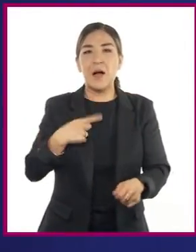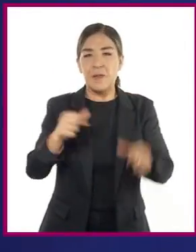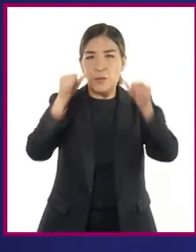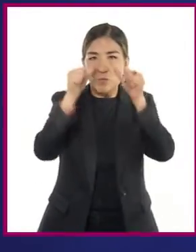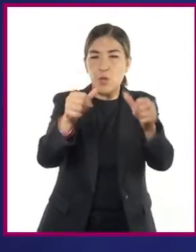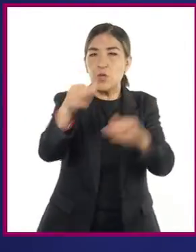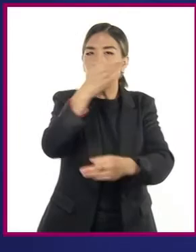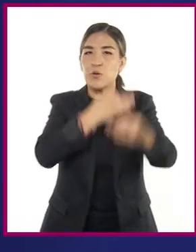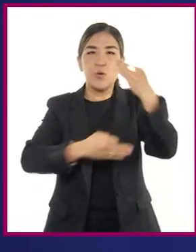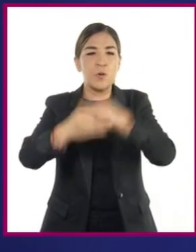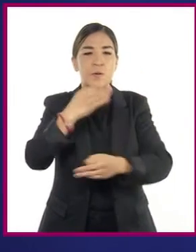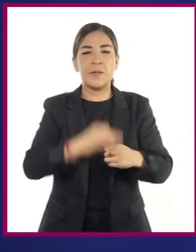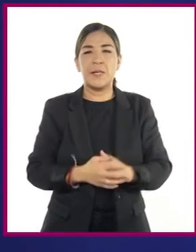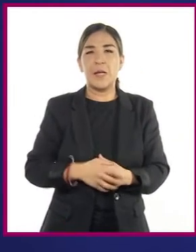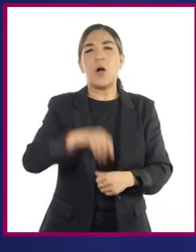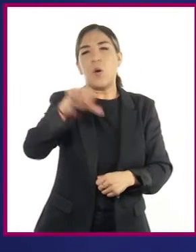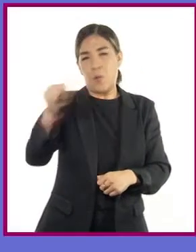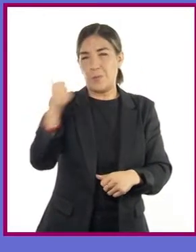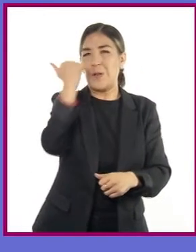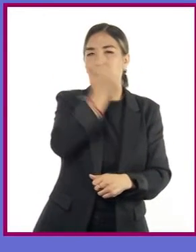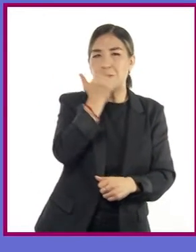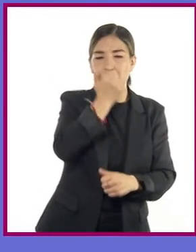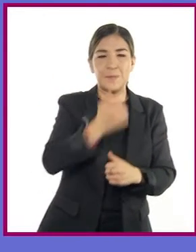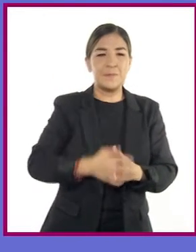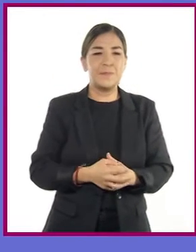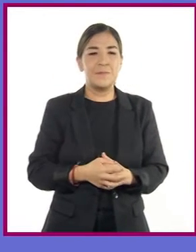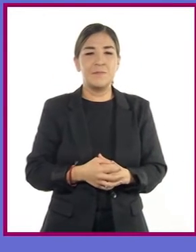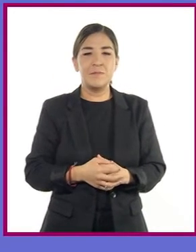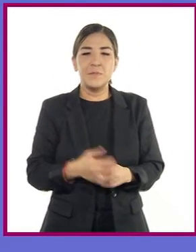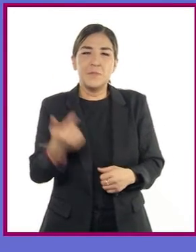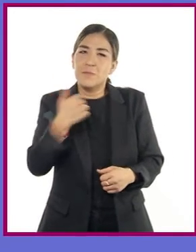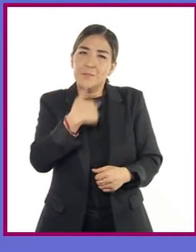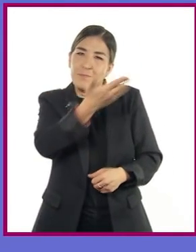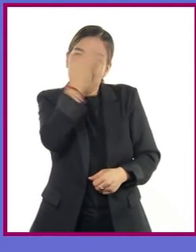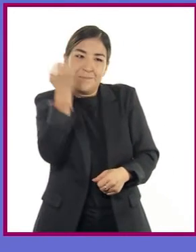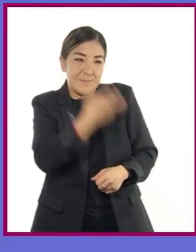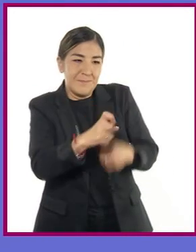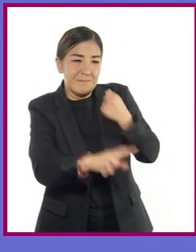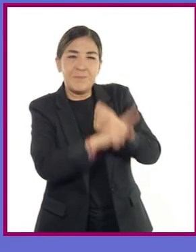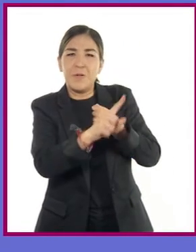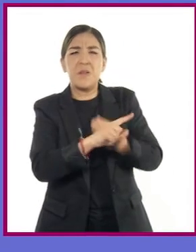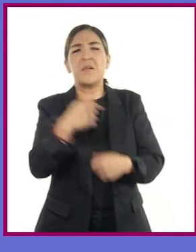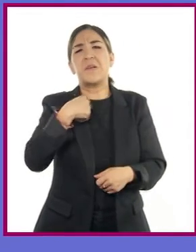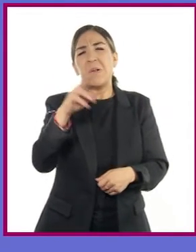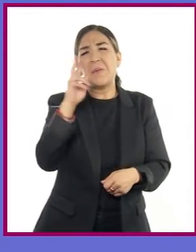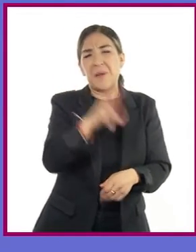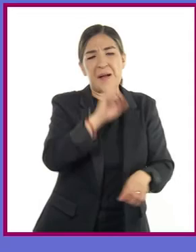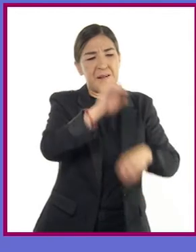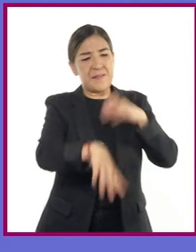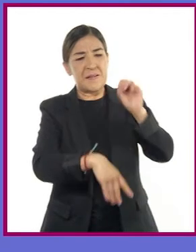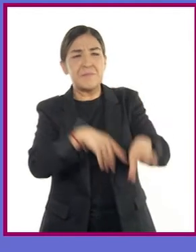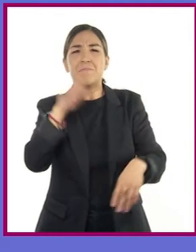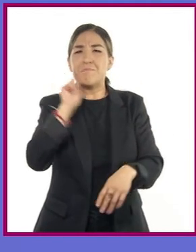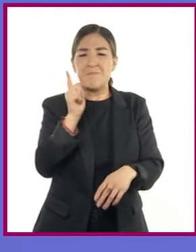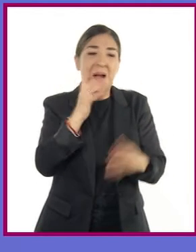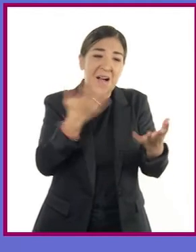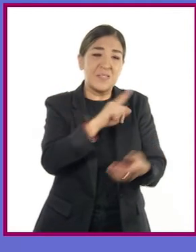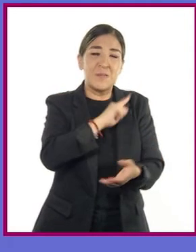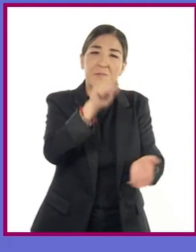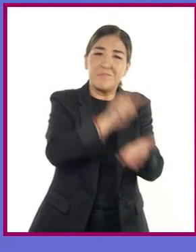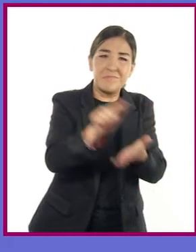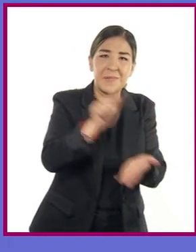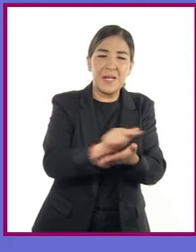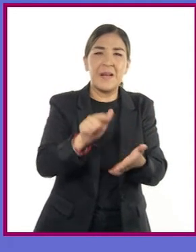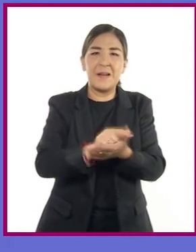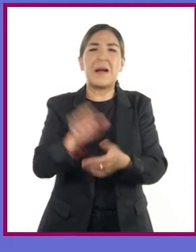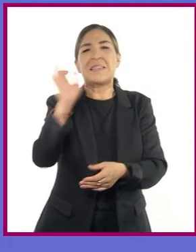todos. Escuchemos a otro alumno. Yo no sabía que esto era un problema. Yo siempre la veía que se quedaba a levantar todo y pensaba,